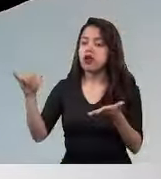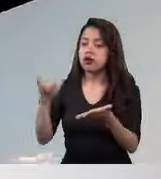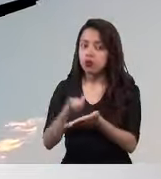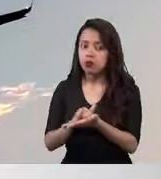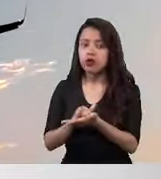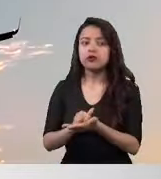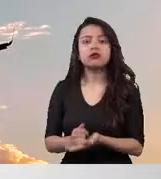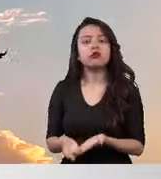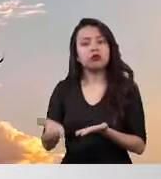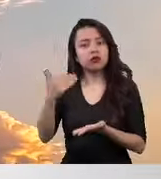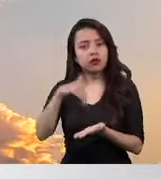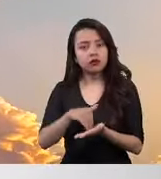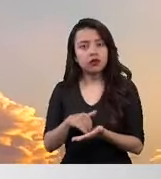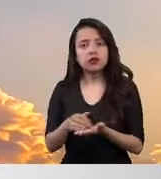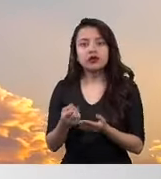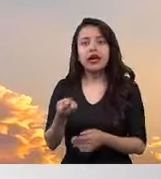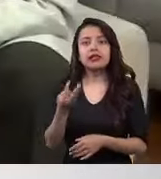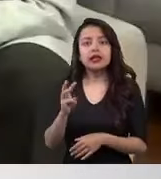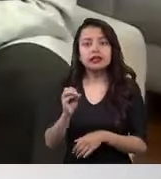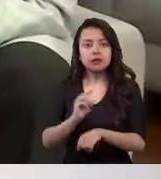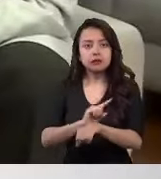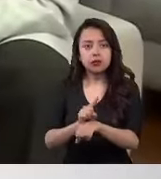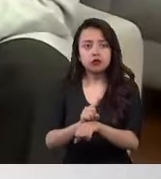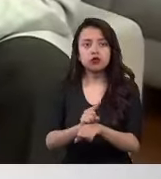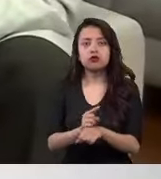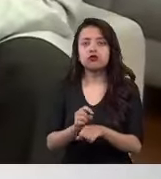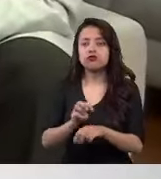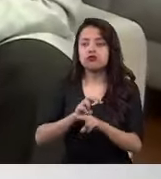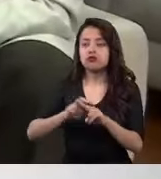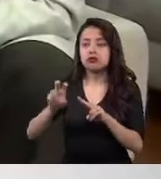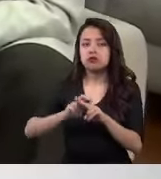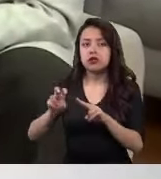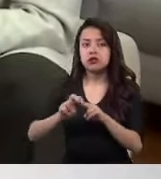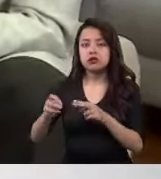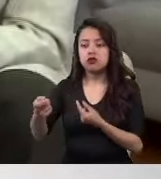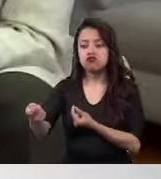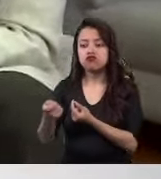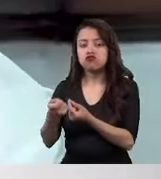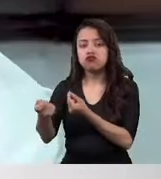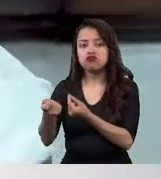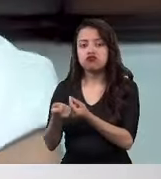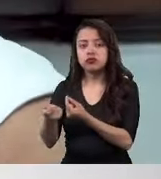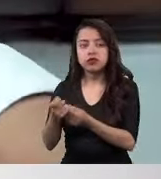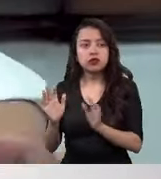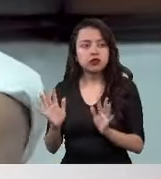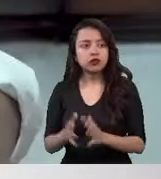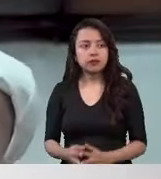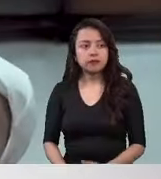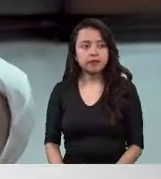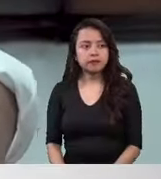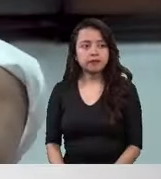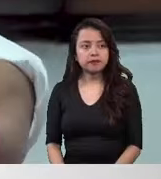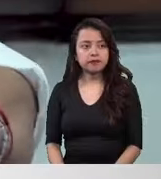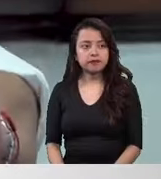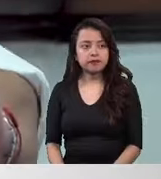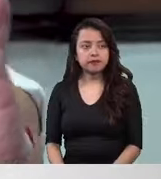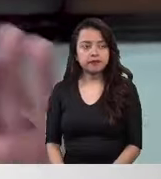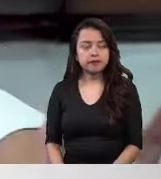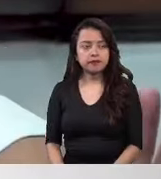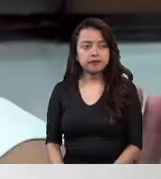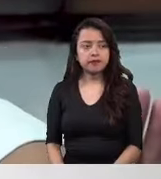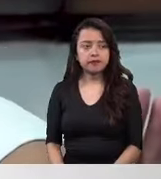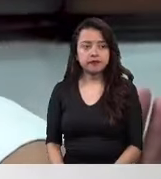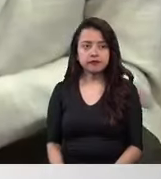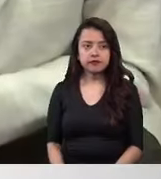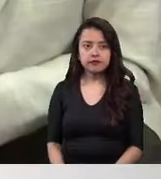hacer aquí a media hora de Manizales, para todo el cafetero, un gran aeropuerto que creemos que va a ser... ¿Eso está futuro. Más... ¿Usted lo va